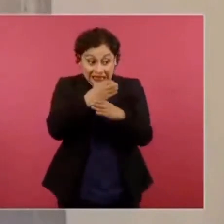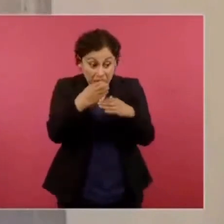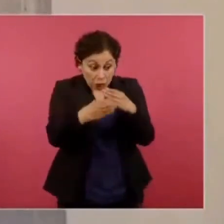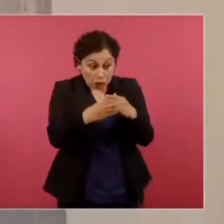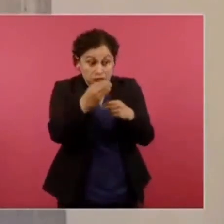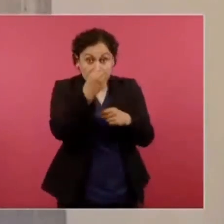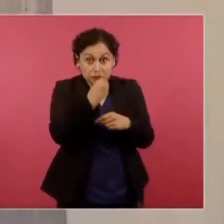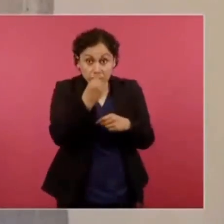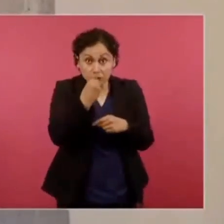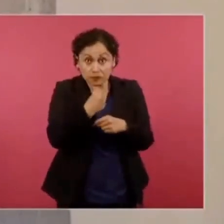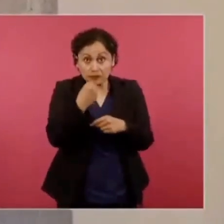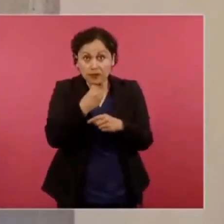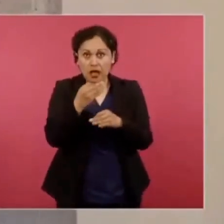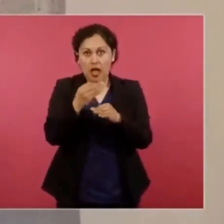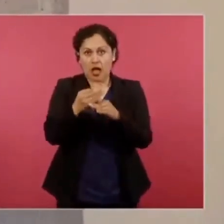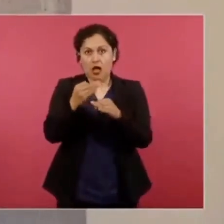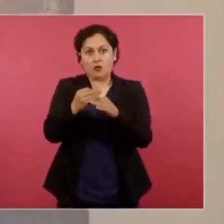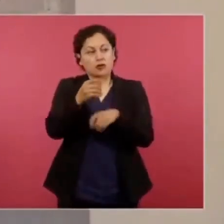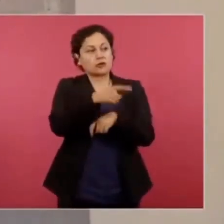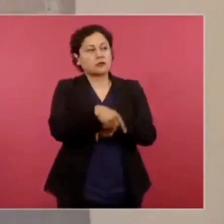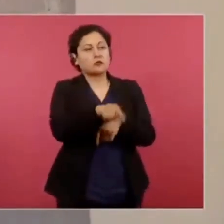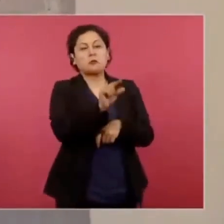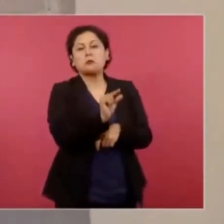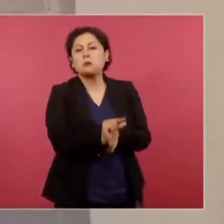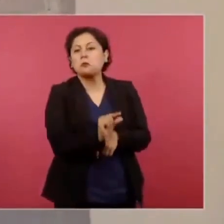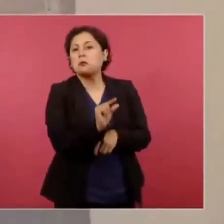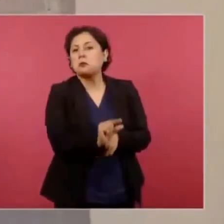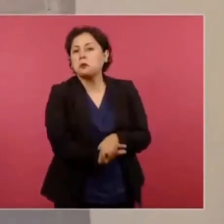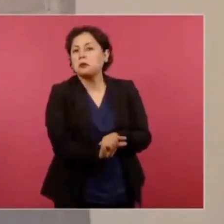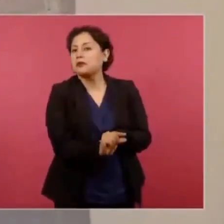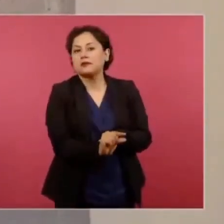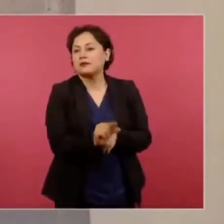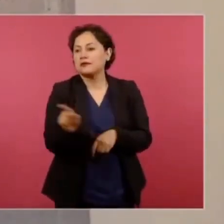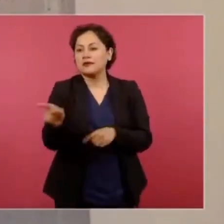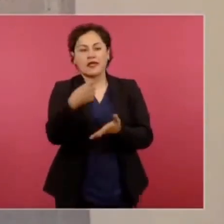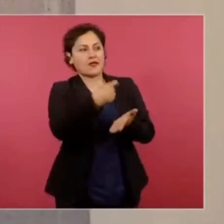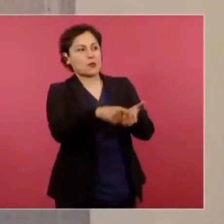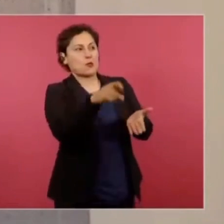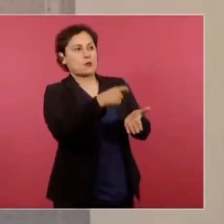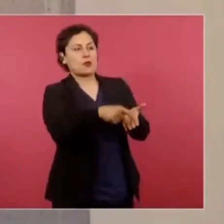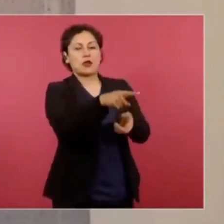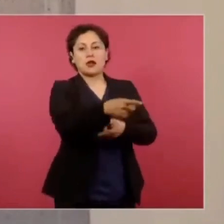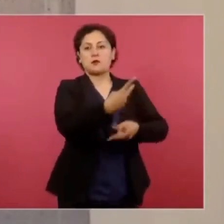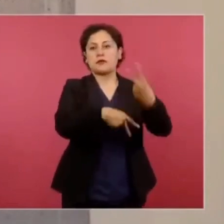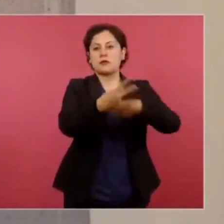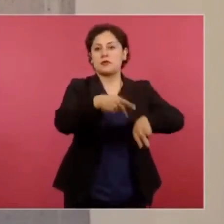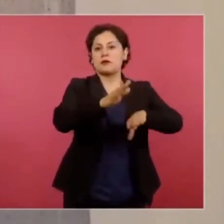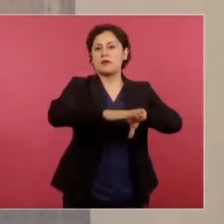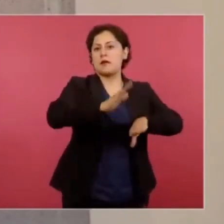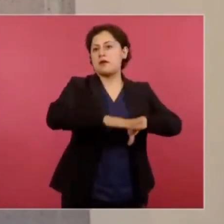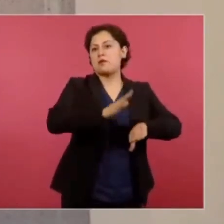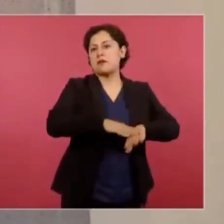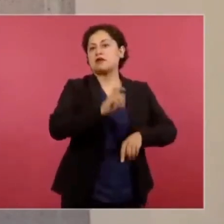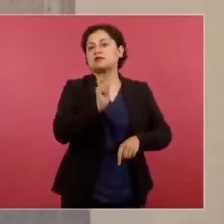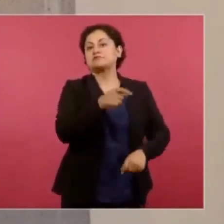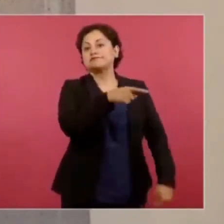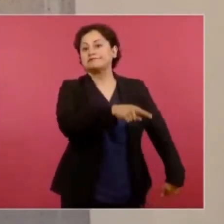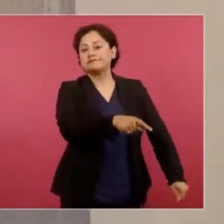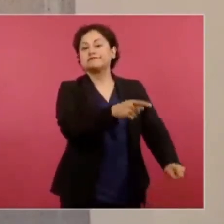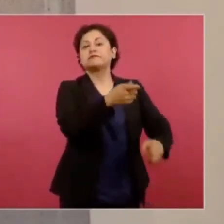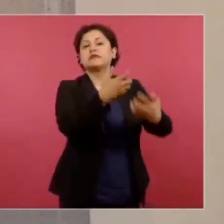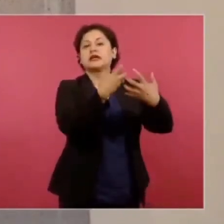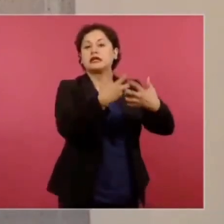es insignificante aumentará en proporciones colosales y la industria,